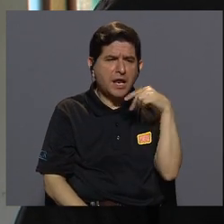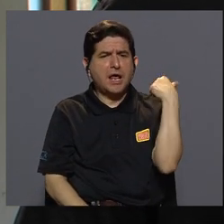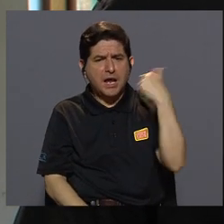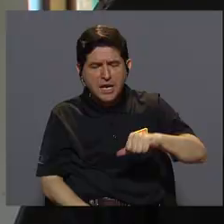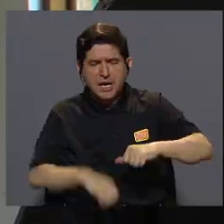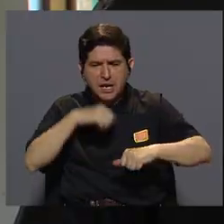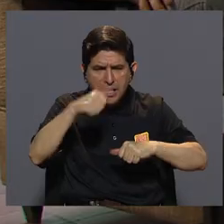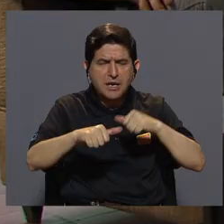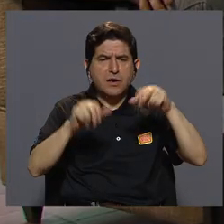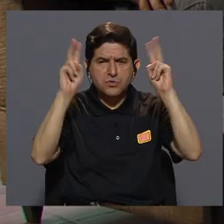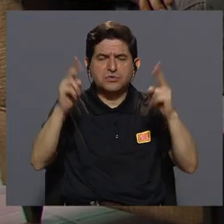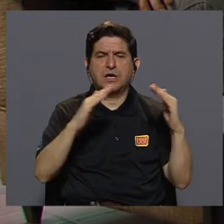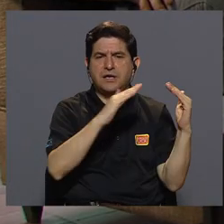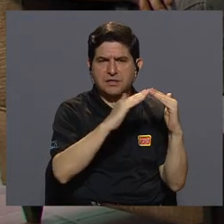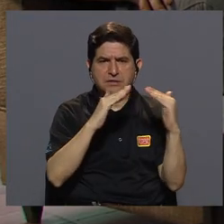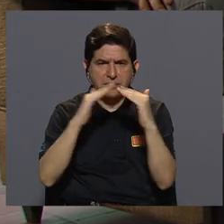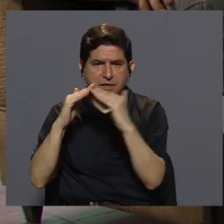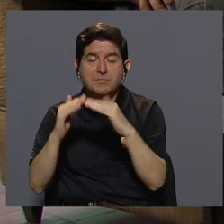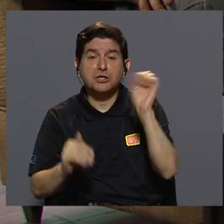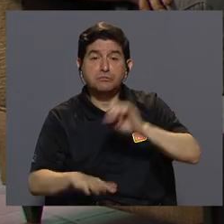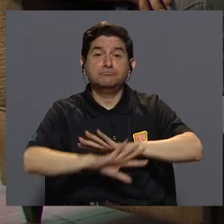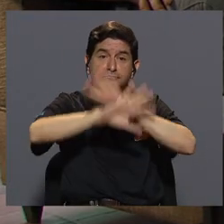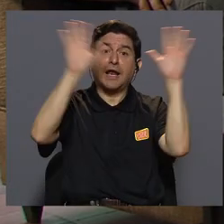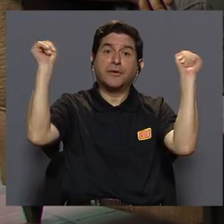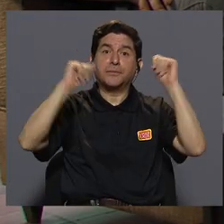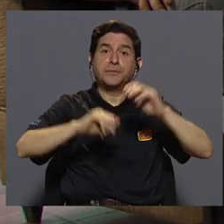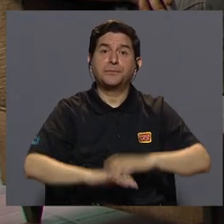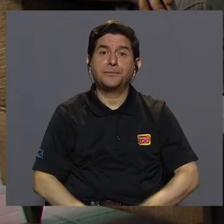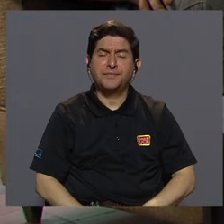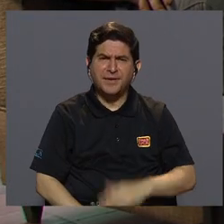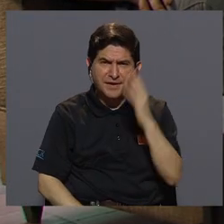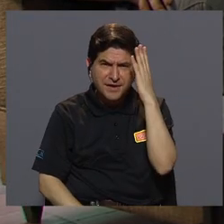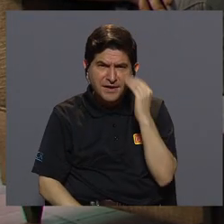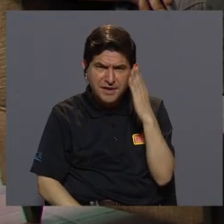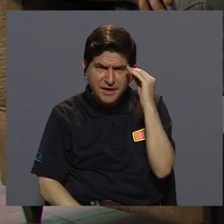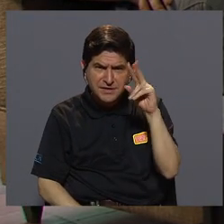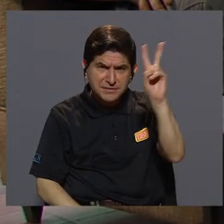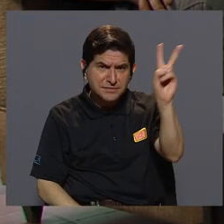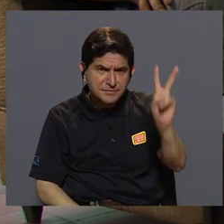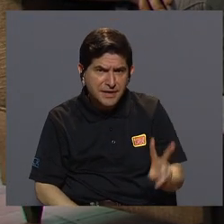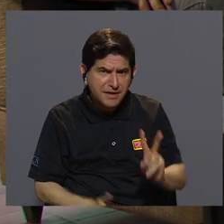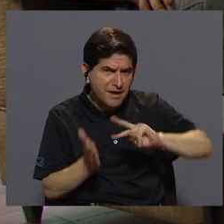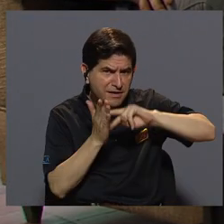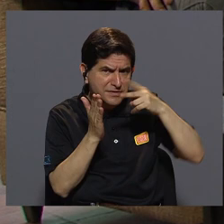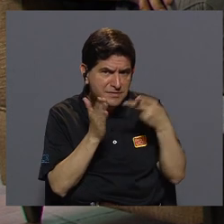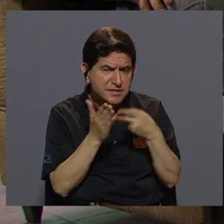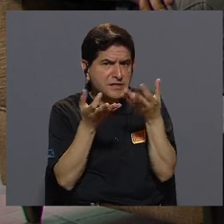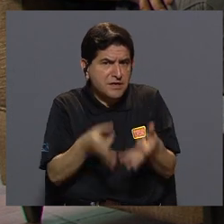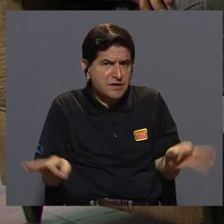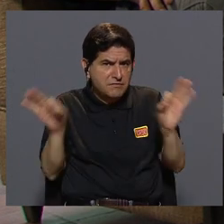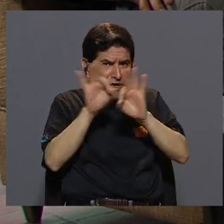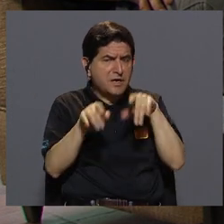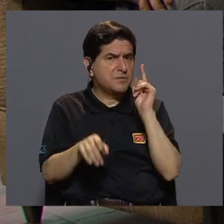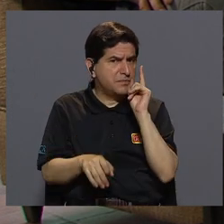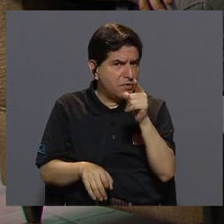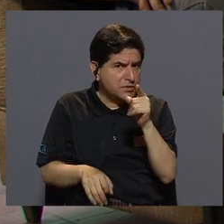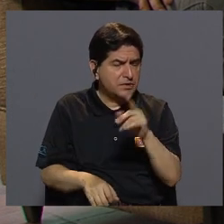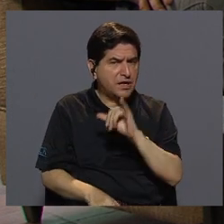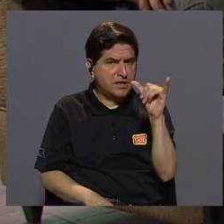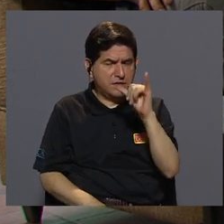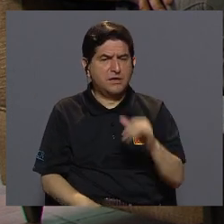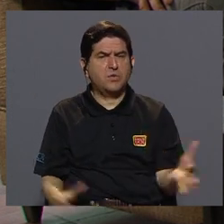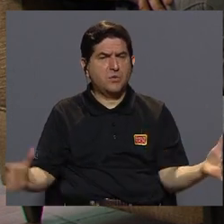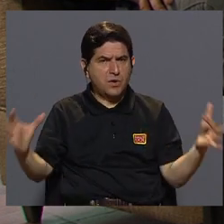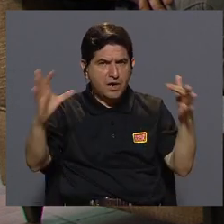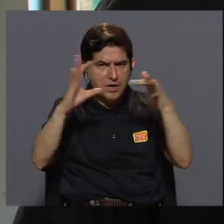dando luchas desde temas de vivienda. Claro. Y esa experiencia en Venezuela significa mucho para ustedes, porque de algún modo